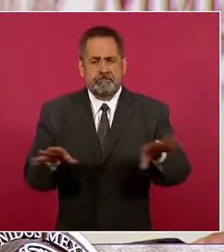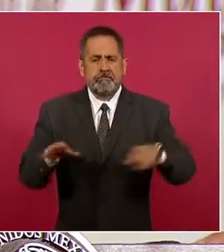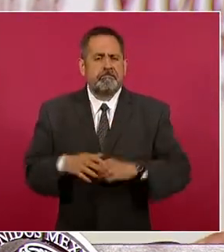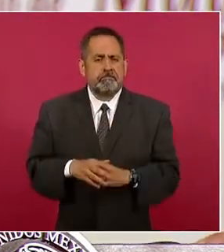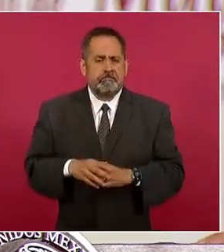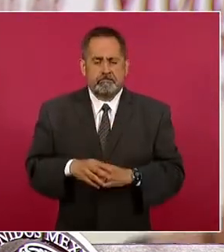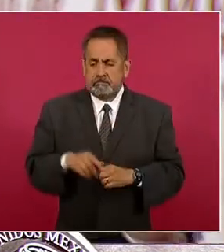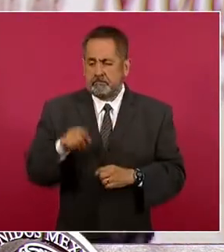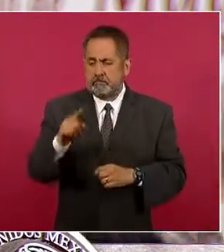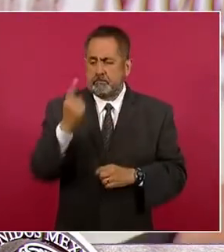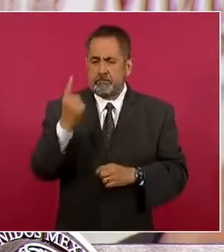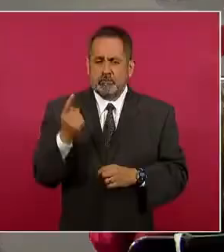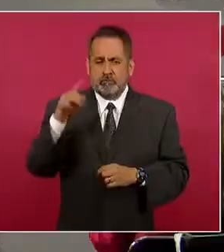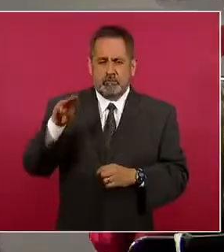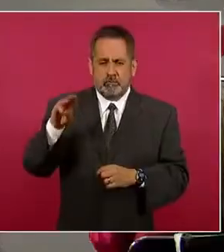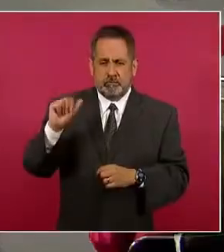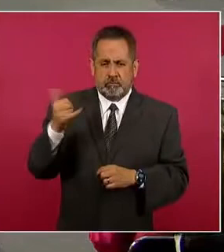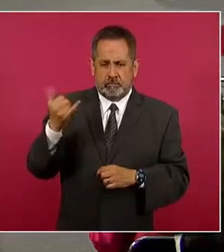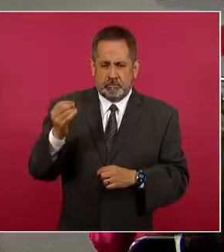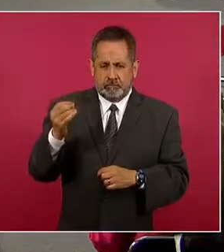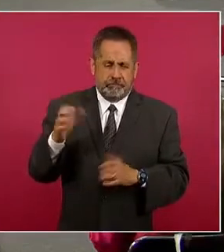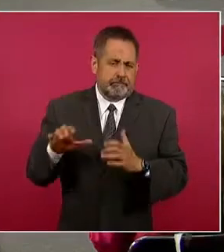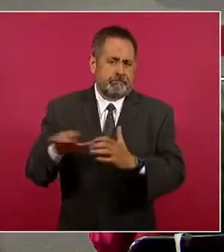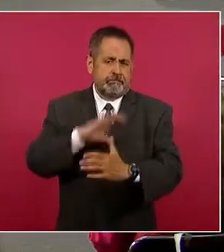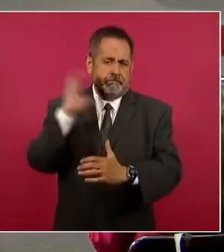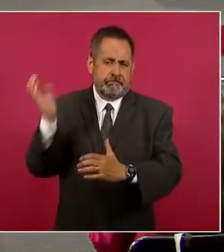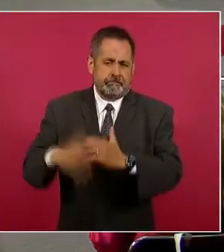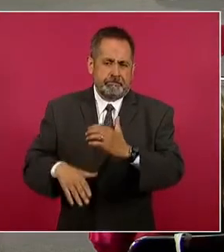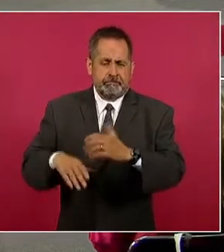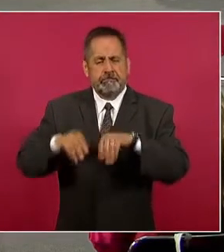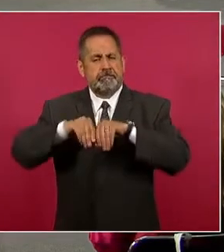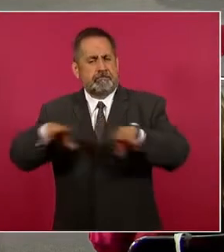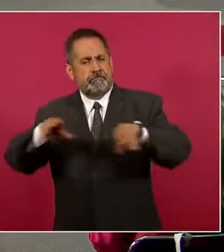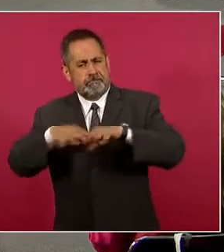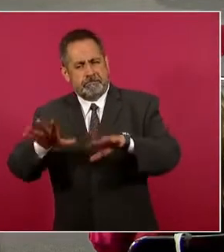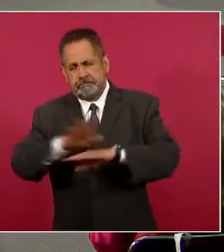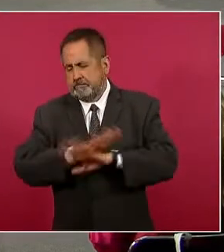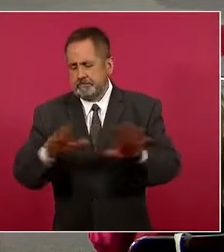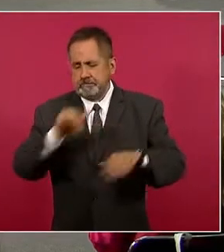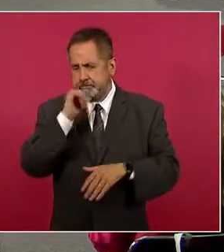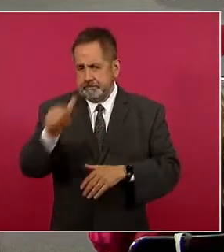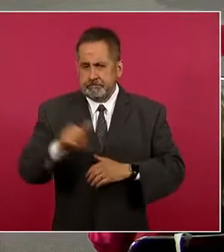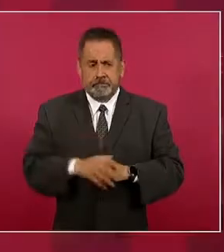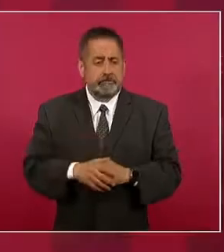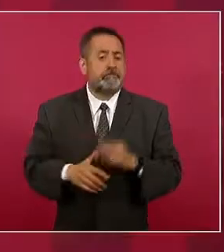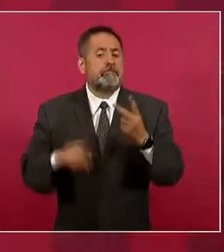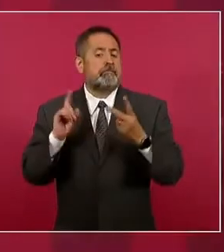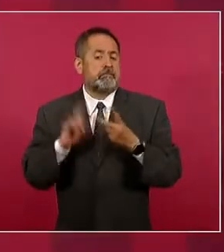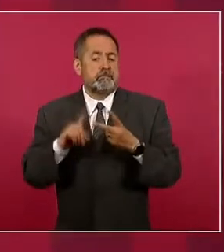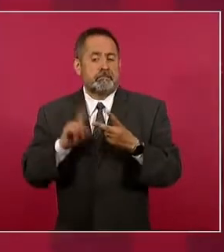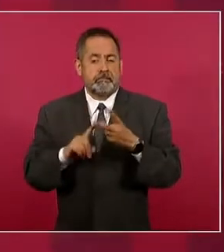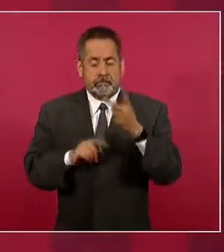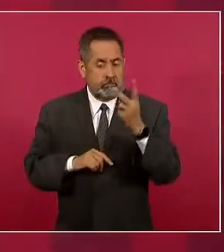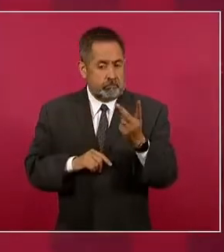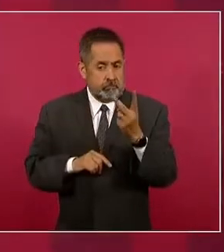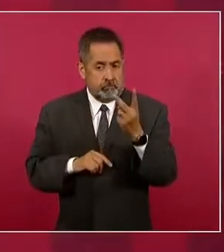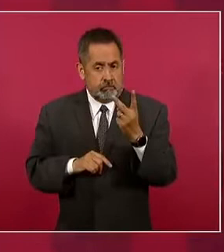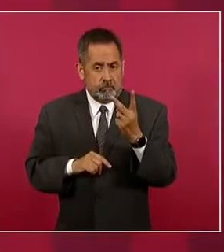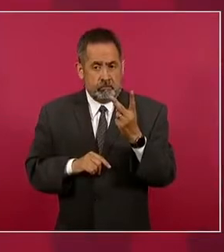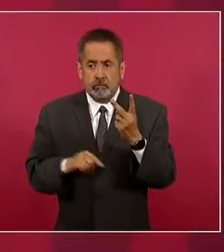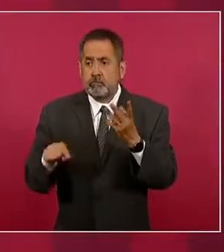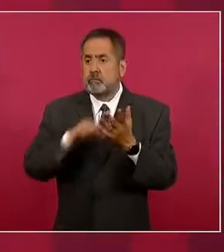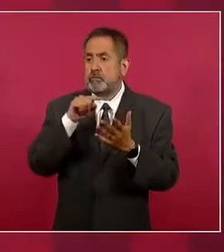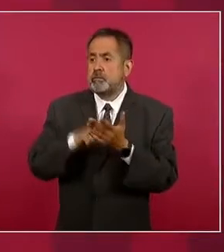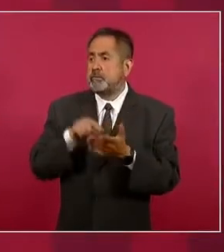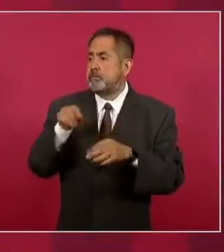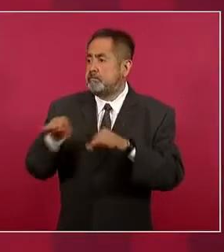vigente, termina el primero de mayo, ya no lo emitiremos. Y lo segundo es el lineamiento de seguridad sanitaria en los campos de